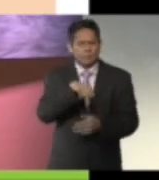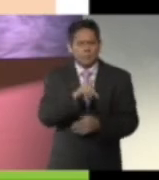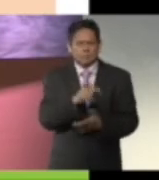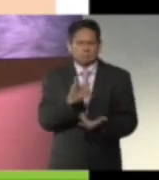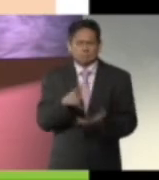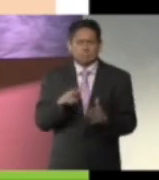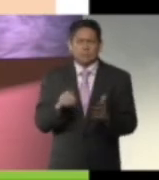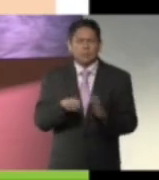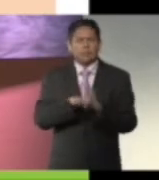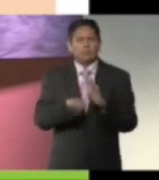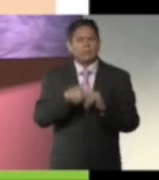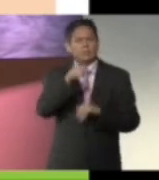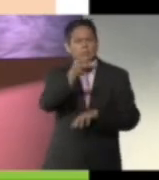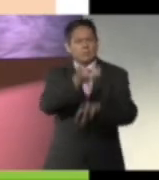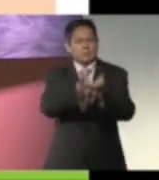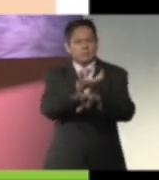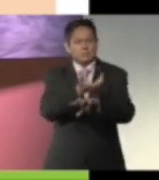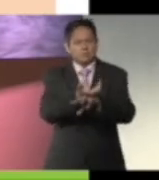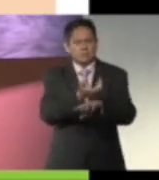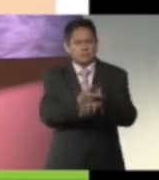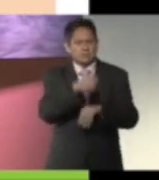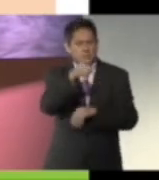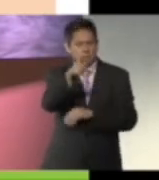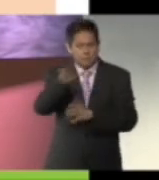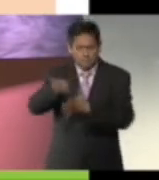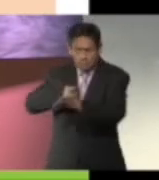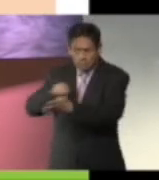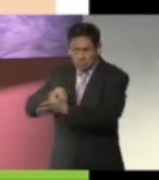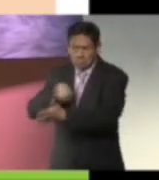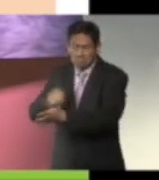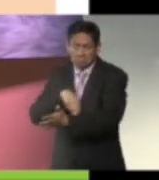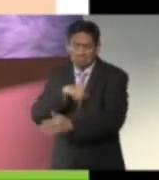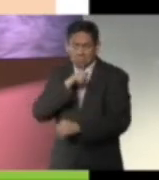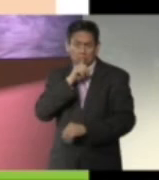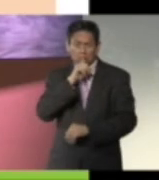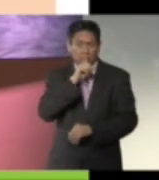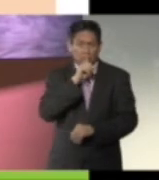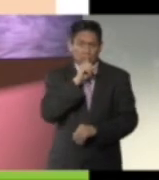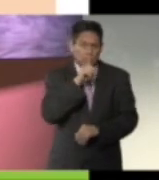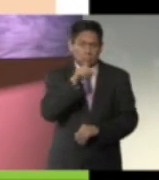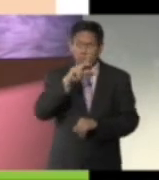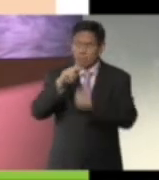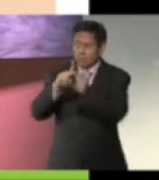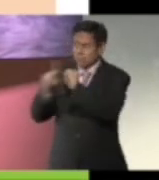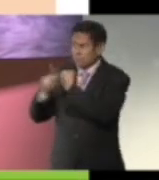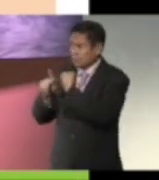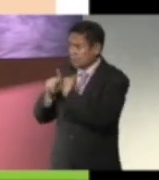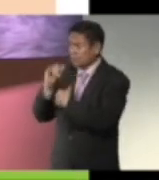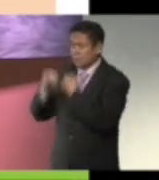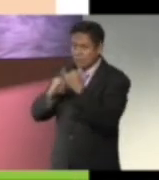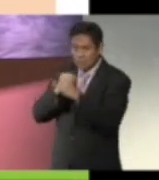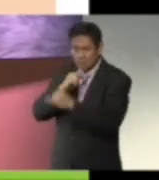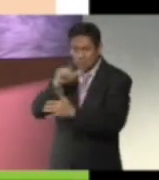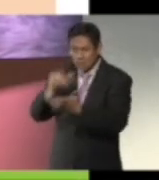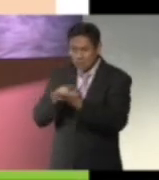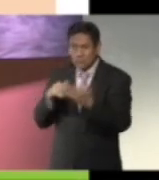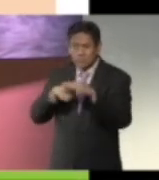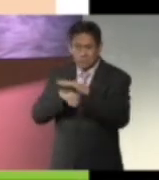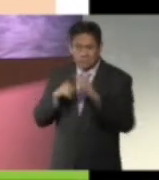Unidos, pues muy anaranjadito creo, porque no ha firmado prácticamente los convenios internacionales, a pesar de que